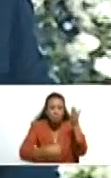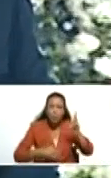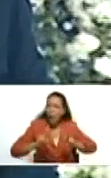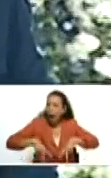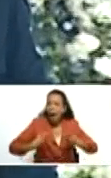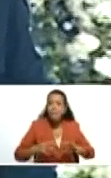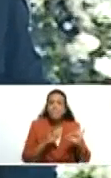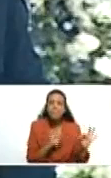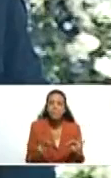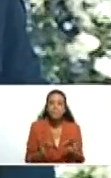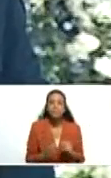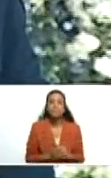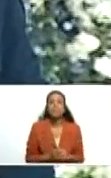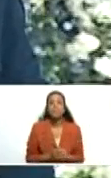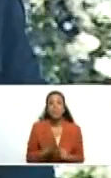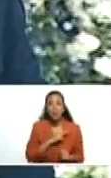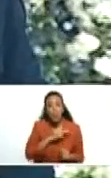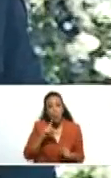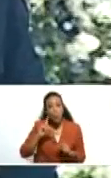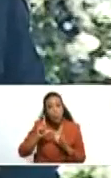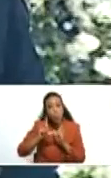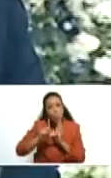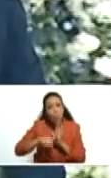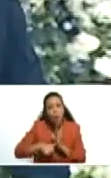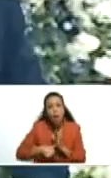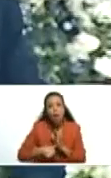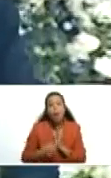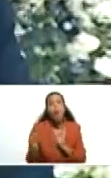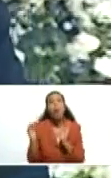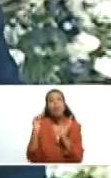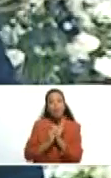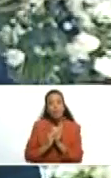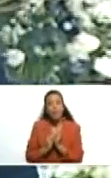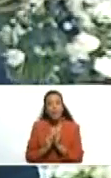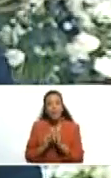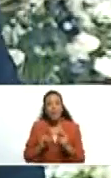Luego nosotros volvimos a coincidir,